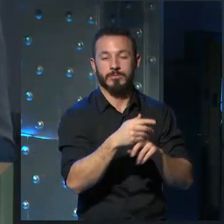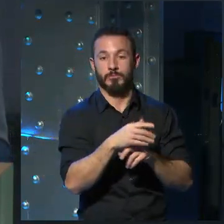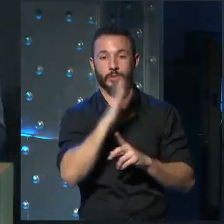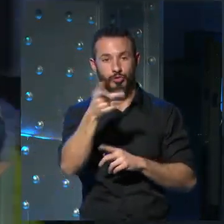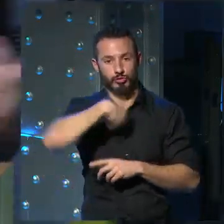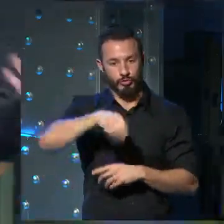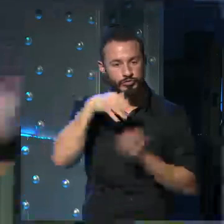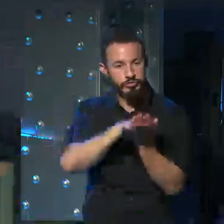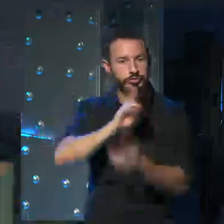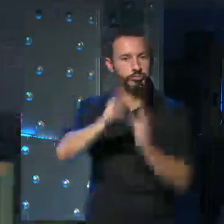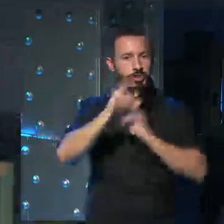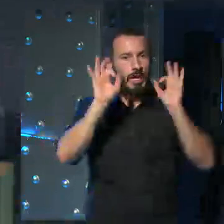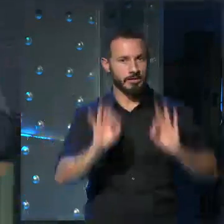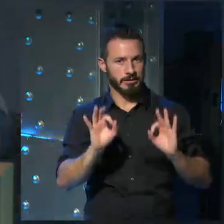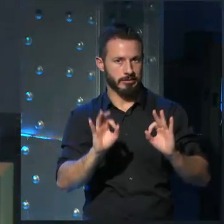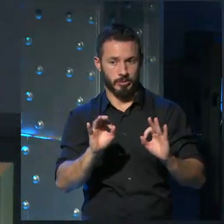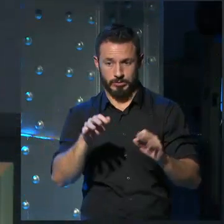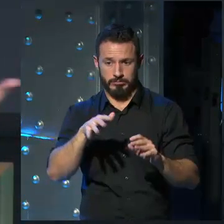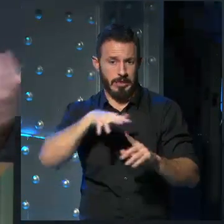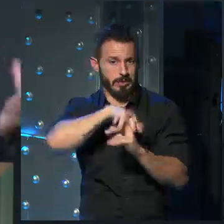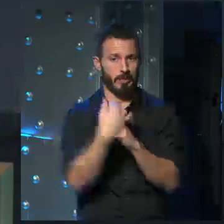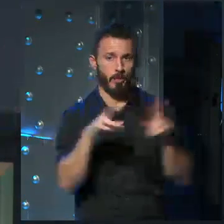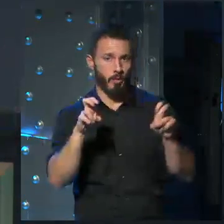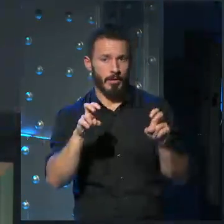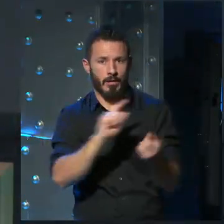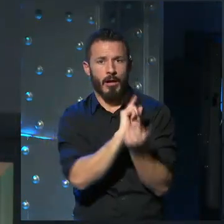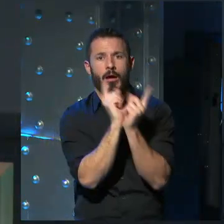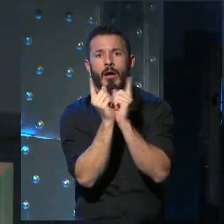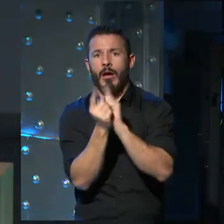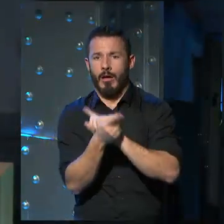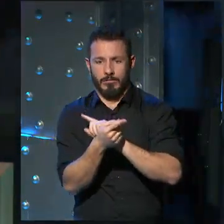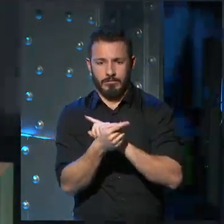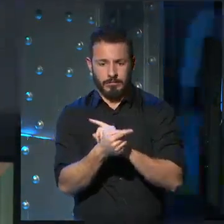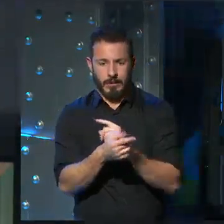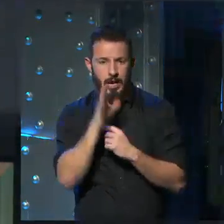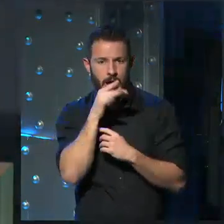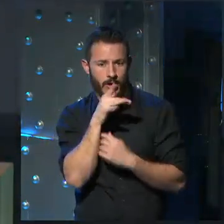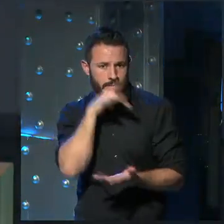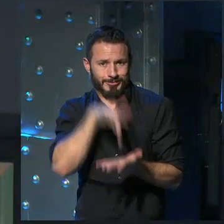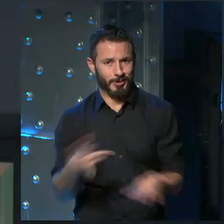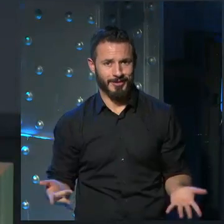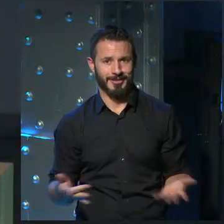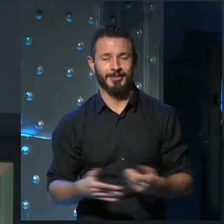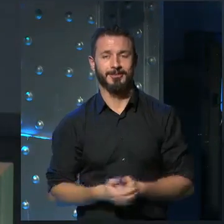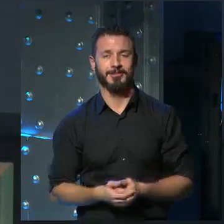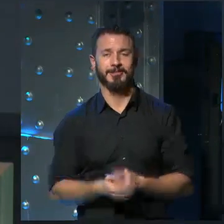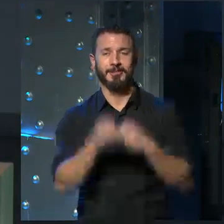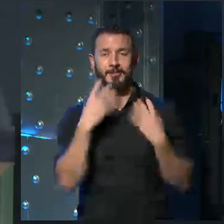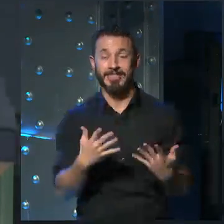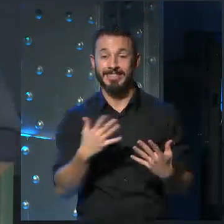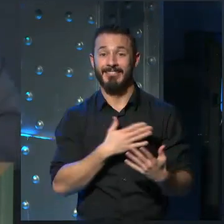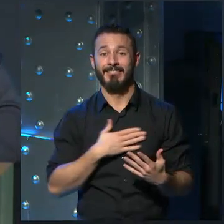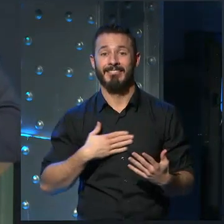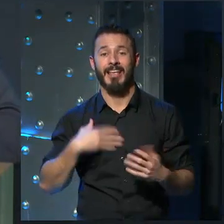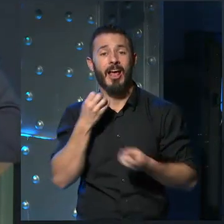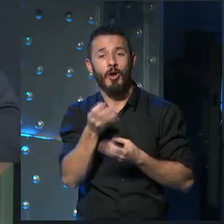editorial ante este nuevo escenario cambiante que estamos viviendo. Bueno, quería